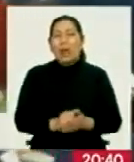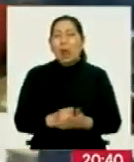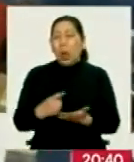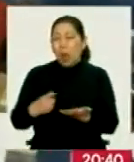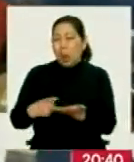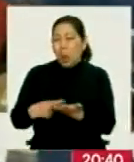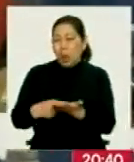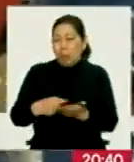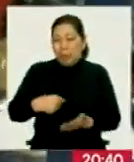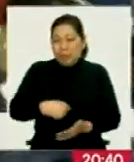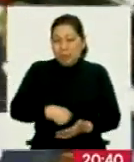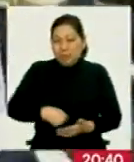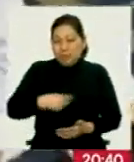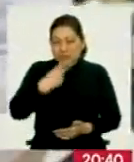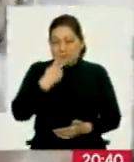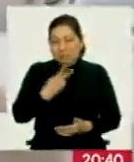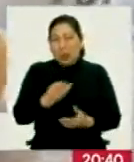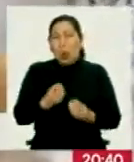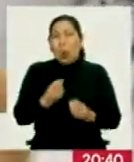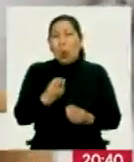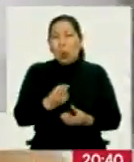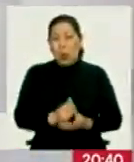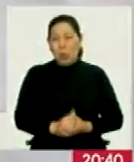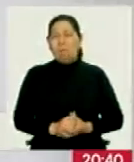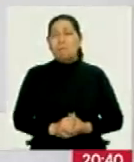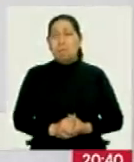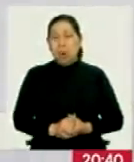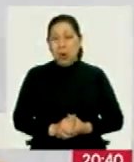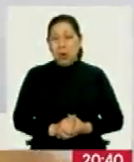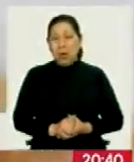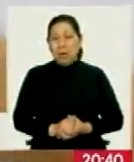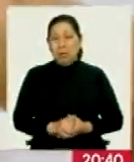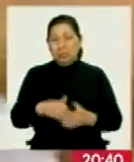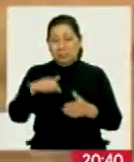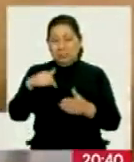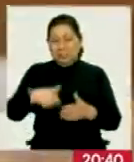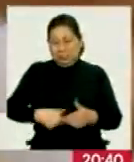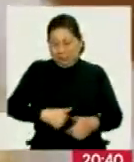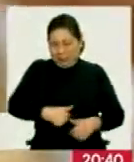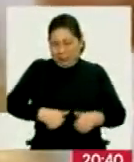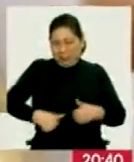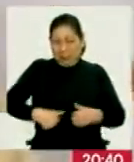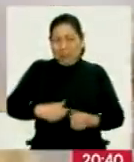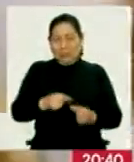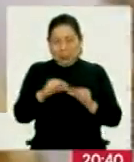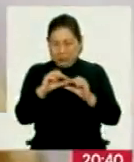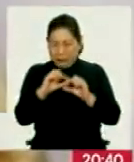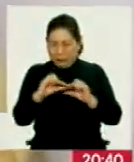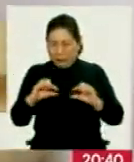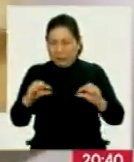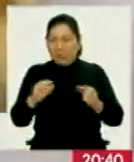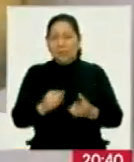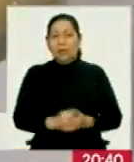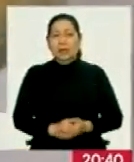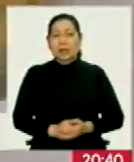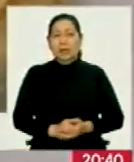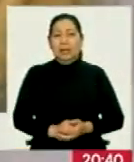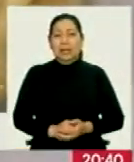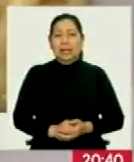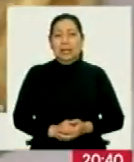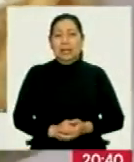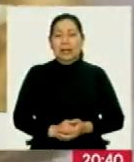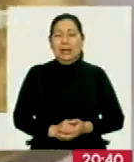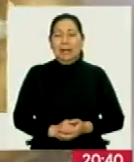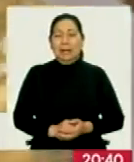lombriz intestinal. Aquí podemos ver cómo es que pueden parasitar a nuestro intestino delgado, provocando